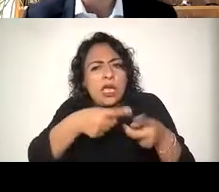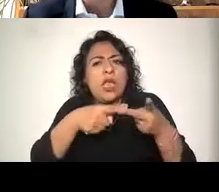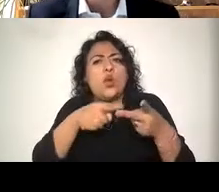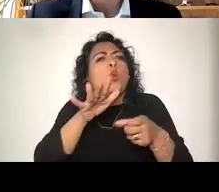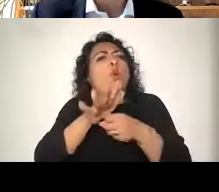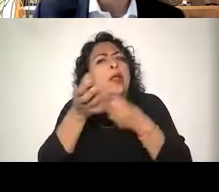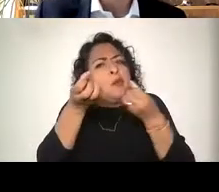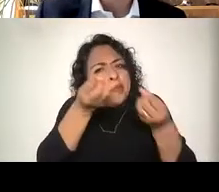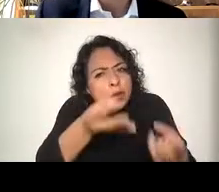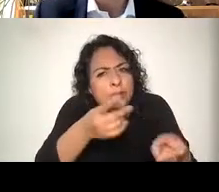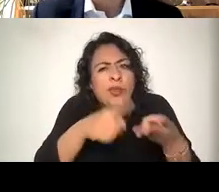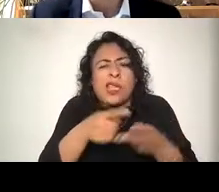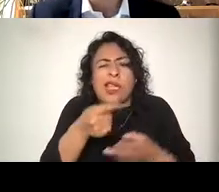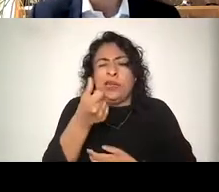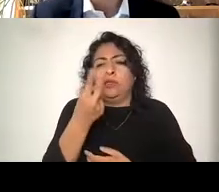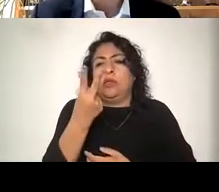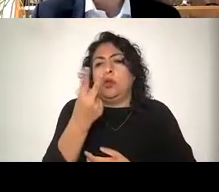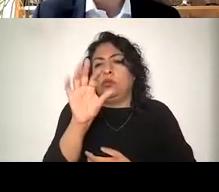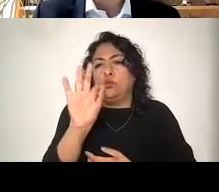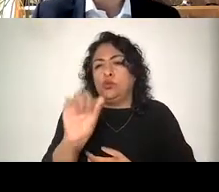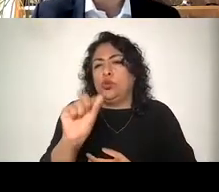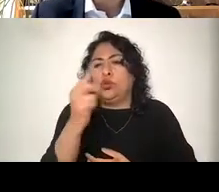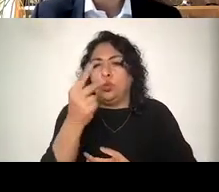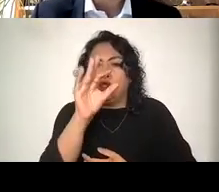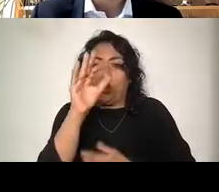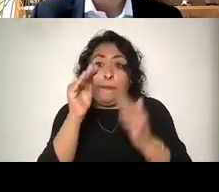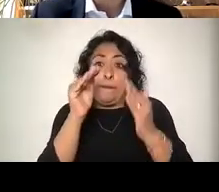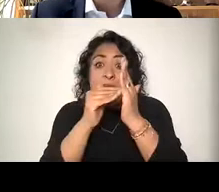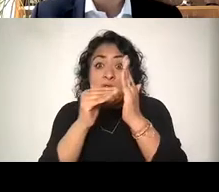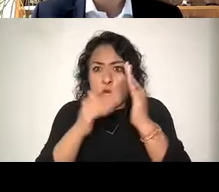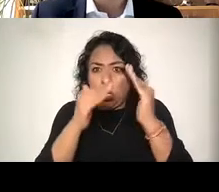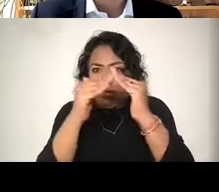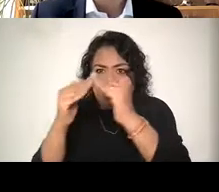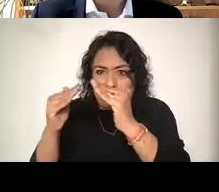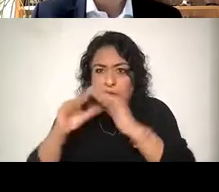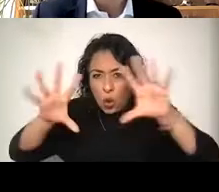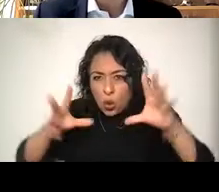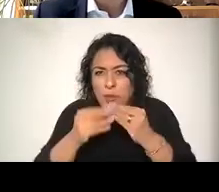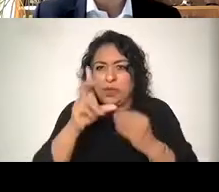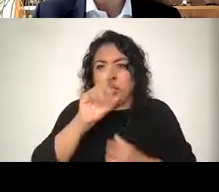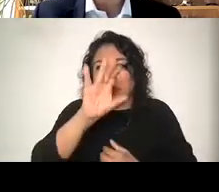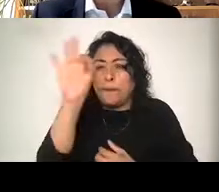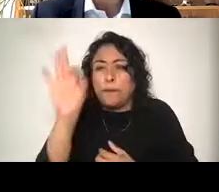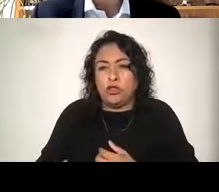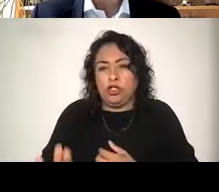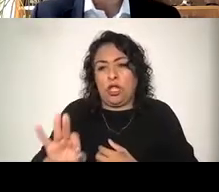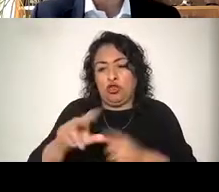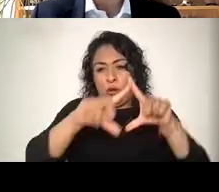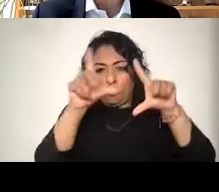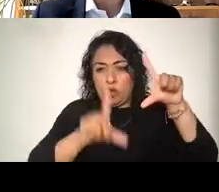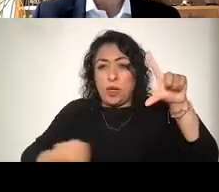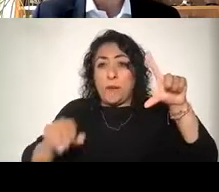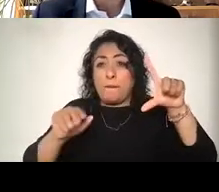qué tipo de aportes reciben, y casi 2.8 millones de hogares del 30% de la población más pobre del país, dice que